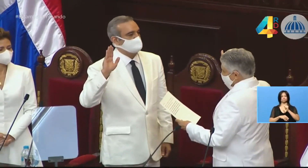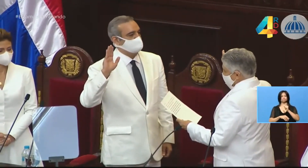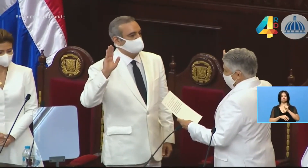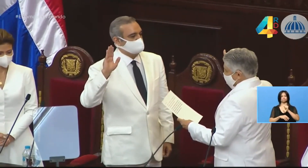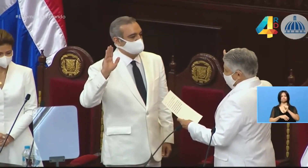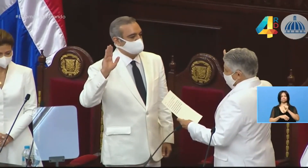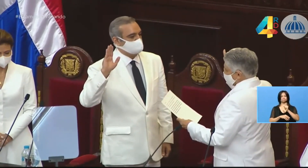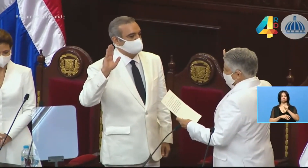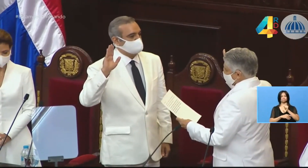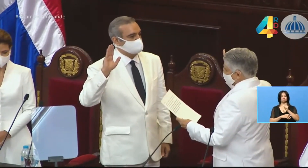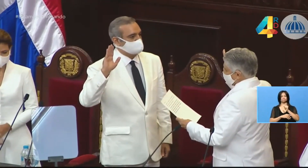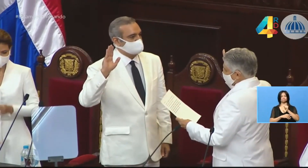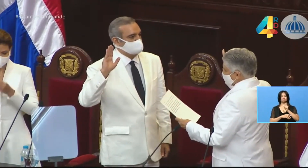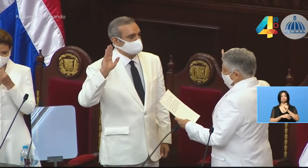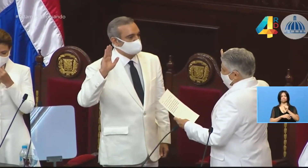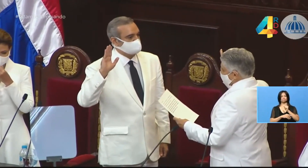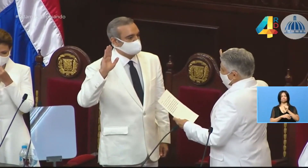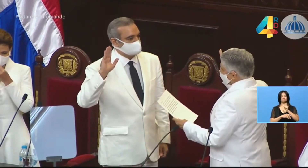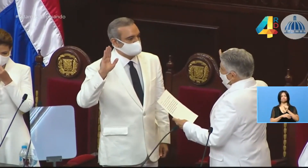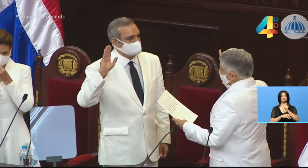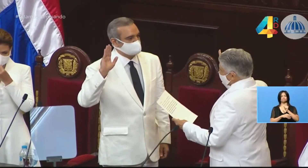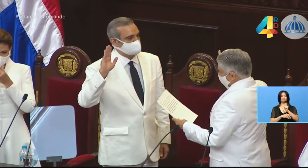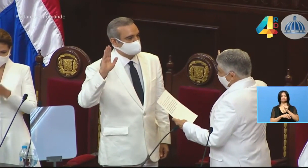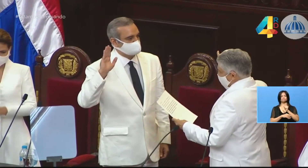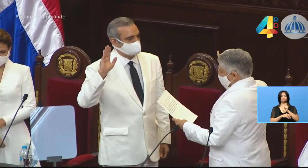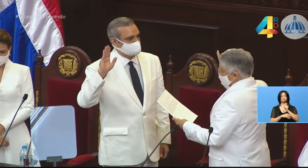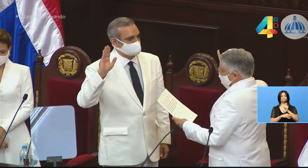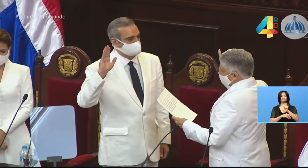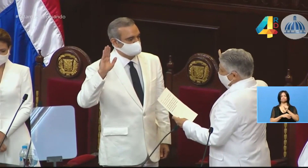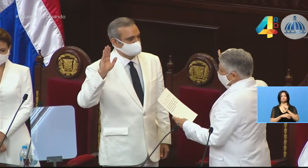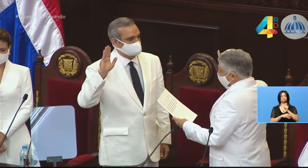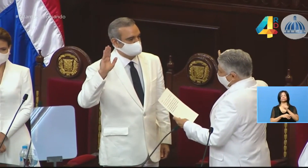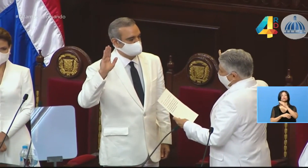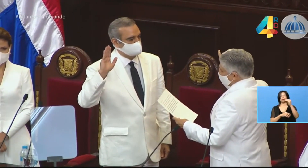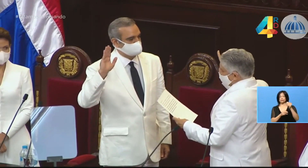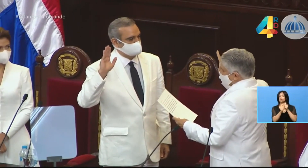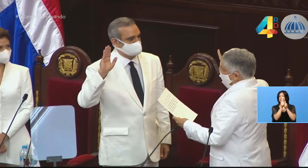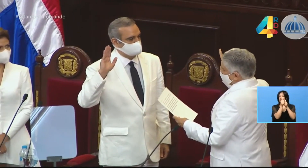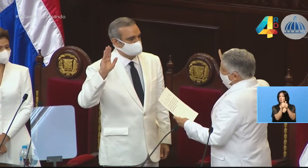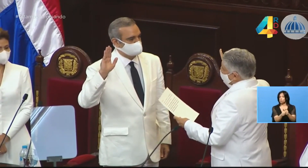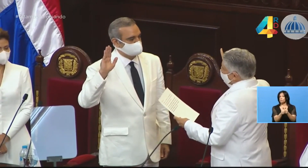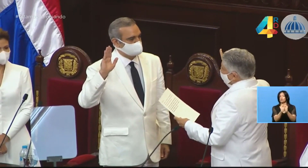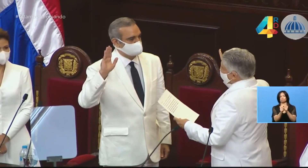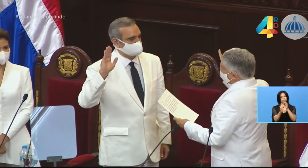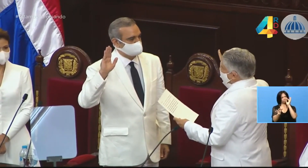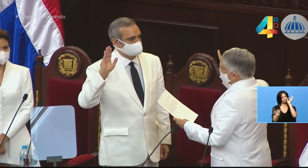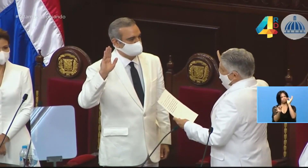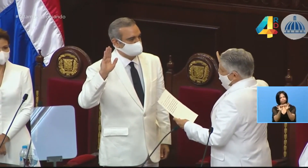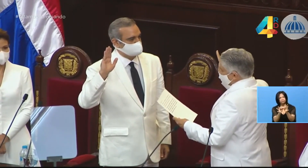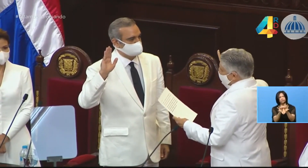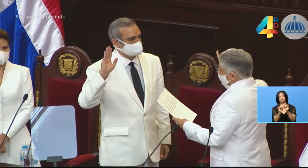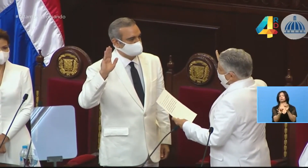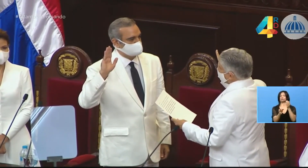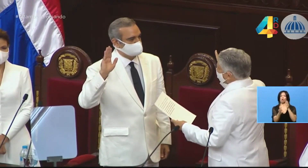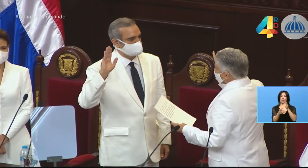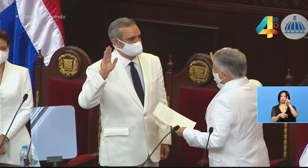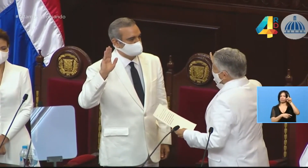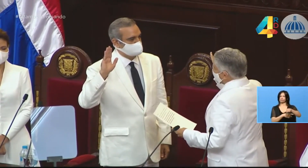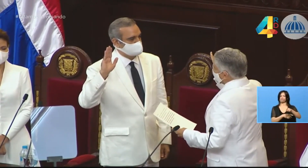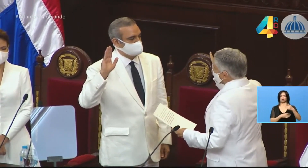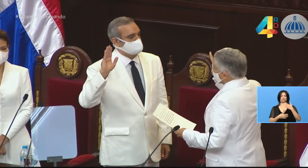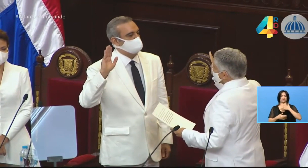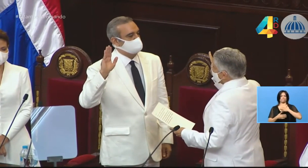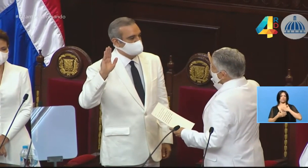Respetar los derechos de los ciudadanos y las ciudadanas. Y cumplir fielmente los deberes de mi